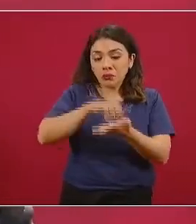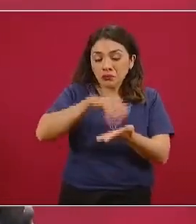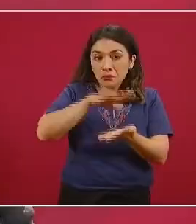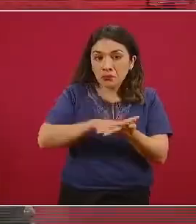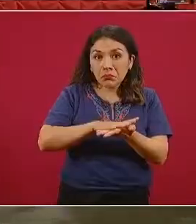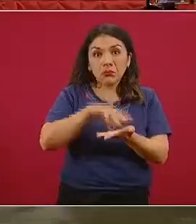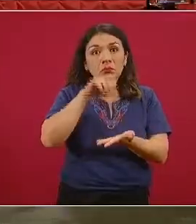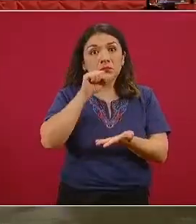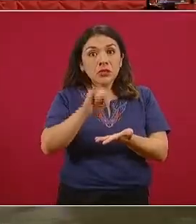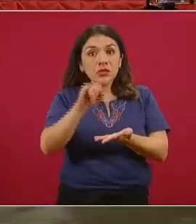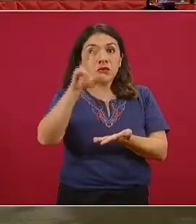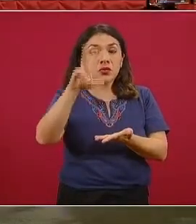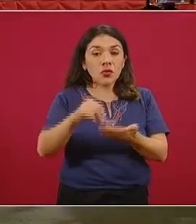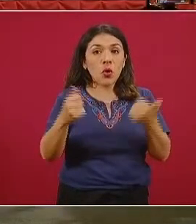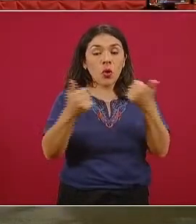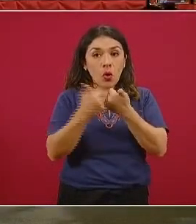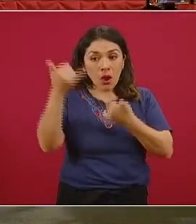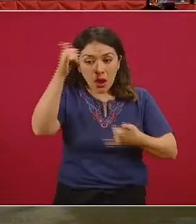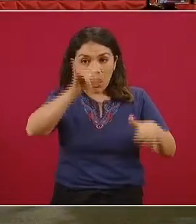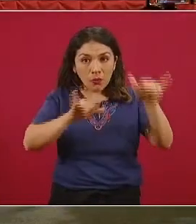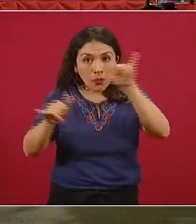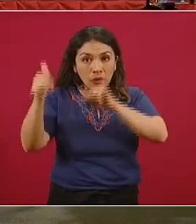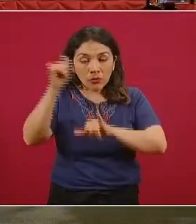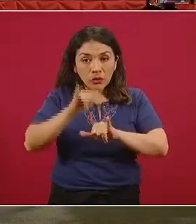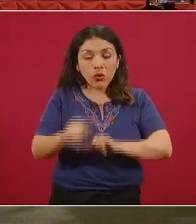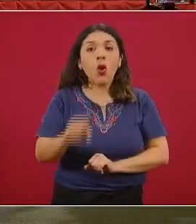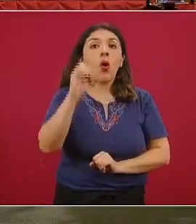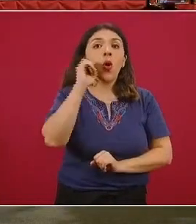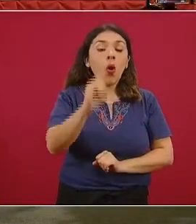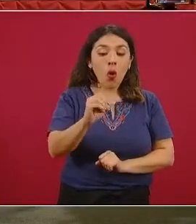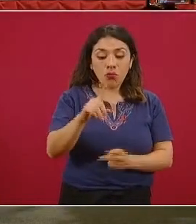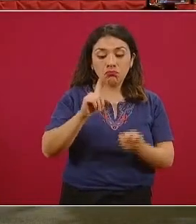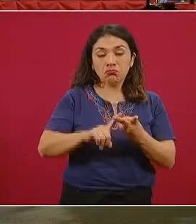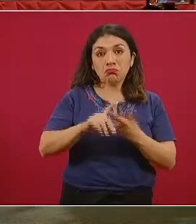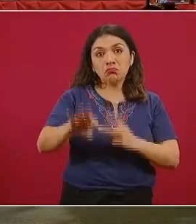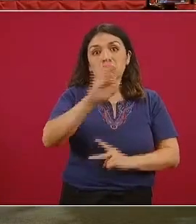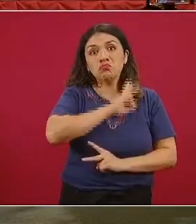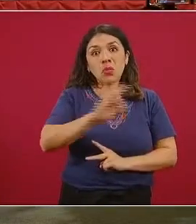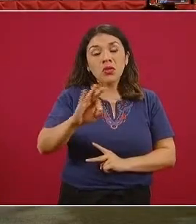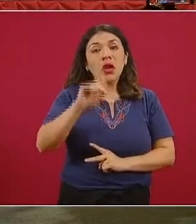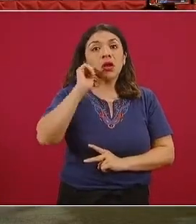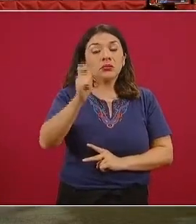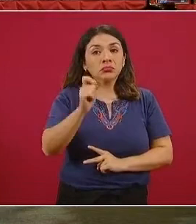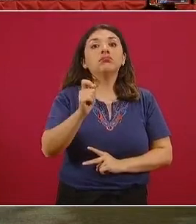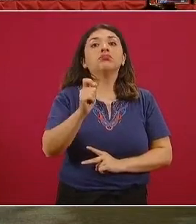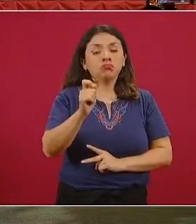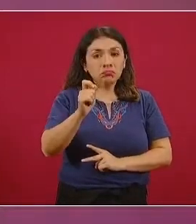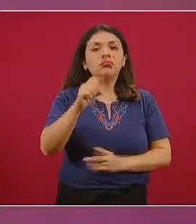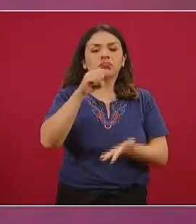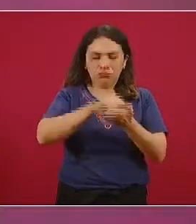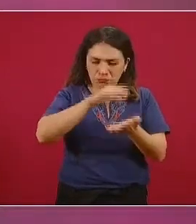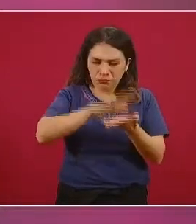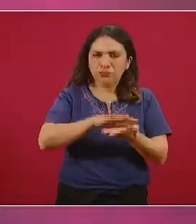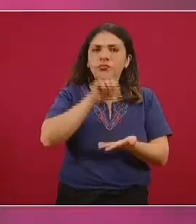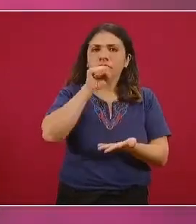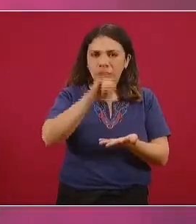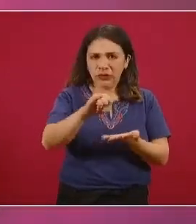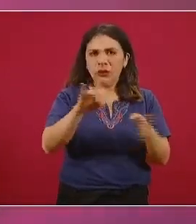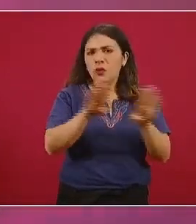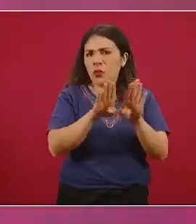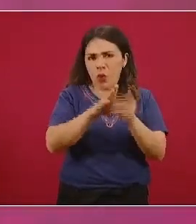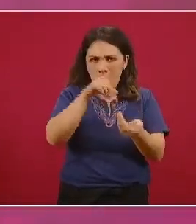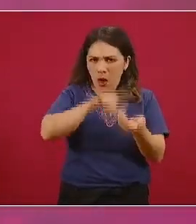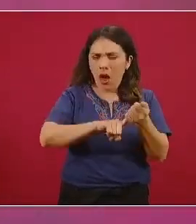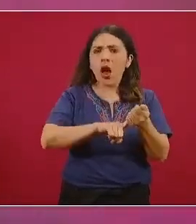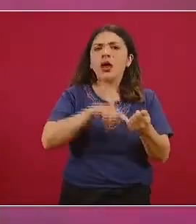registro por laboratorio o la posibilidad de cualquier manera ser registrados como están